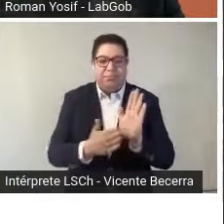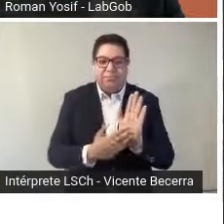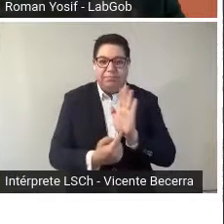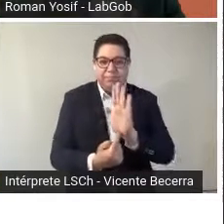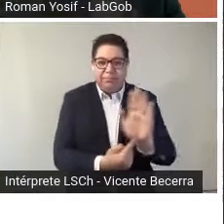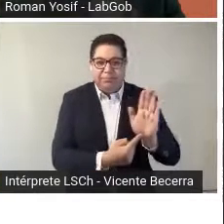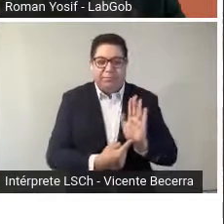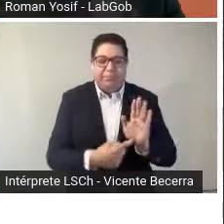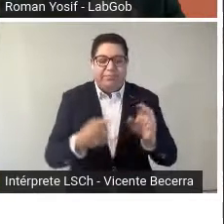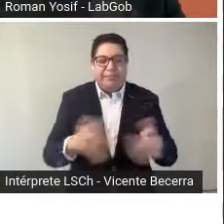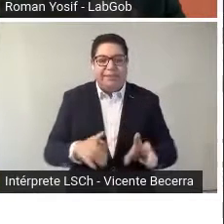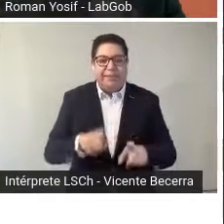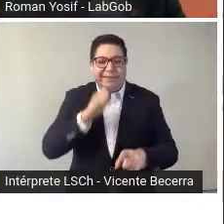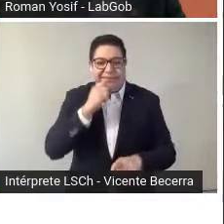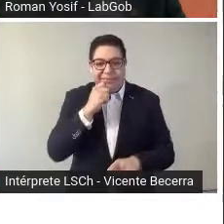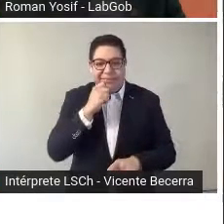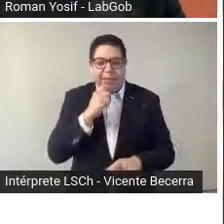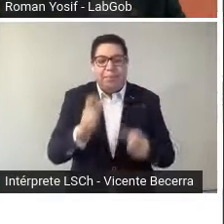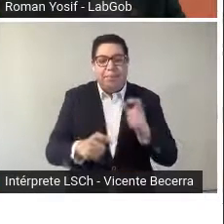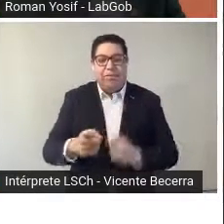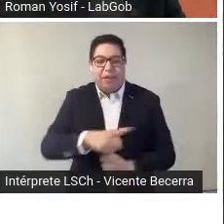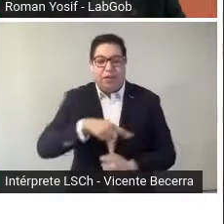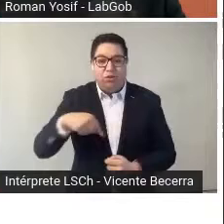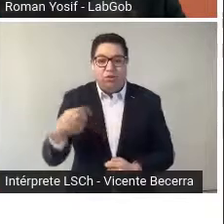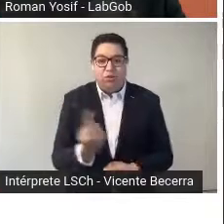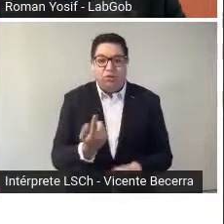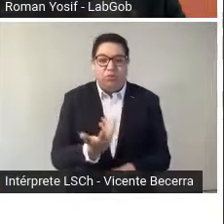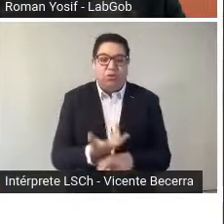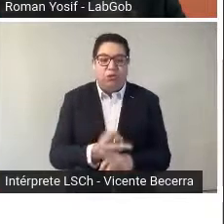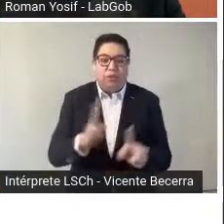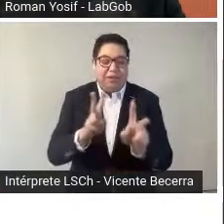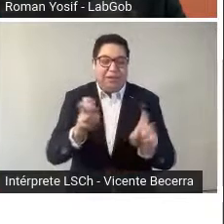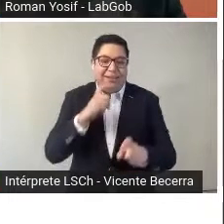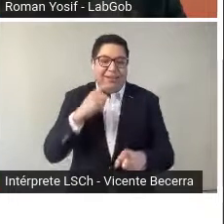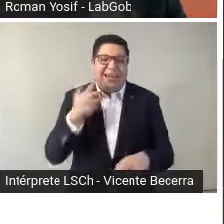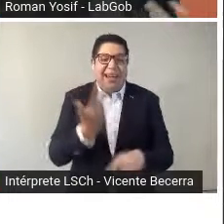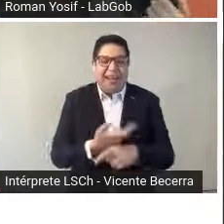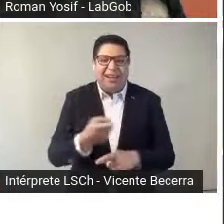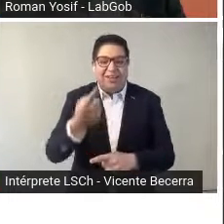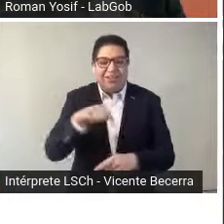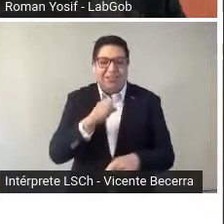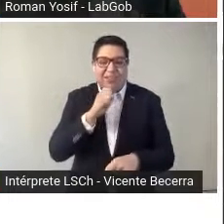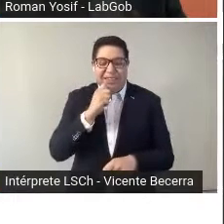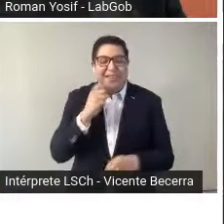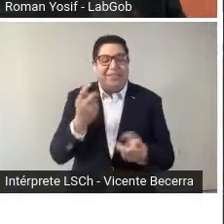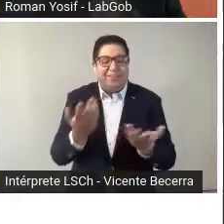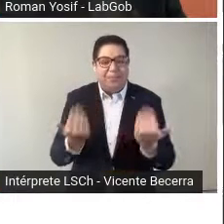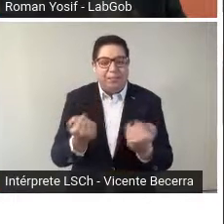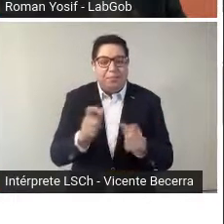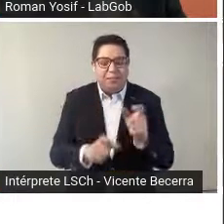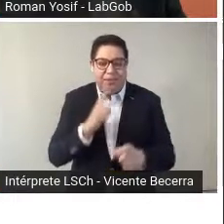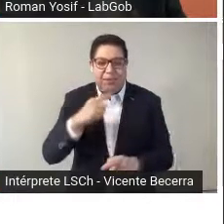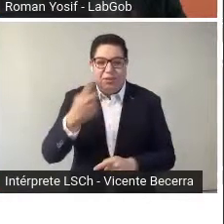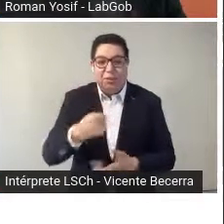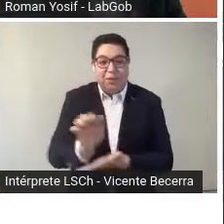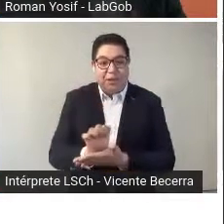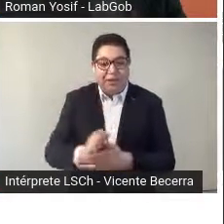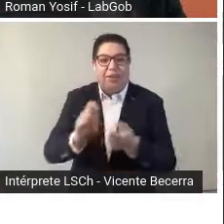que somos nosotros los que debemos transformarnos, somos nosotros los que nos transformamos para que el Estado se